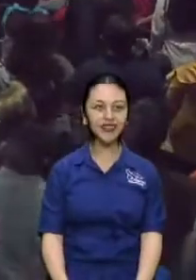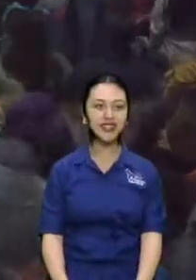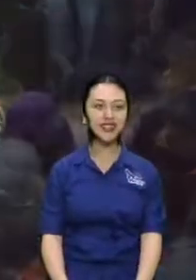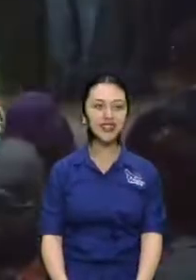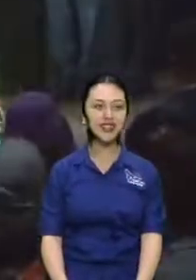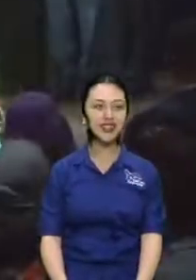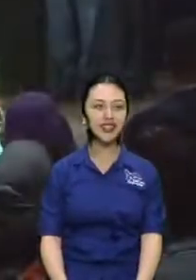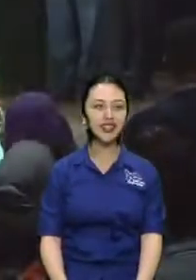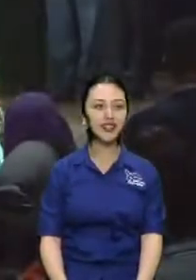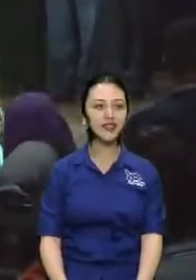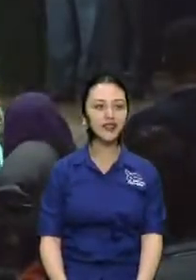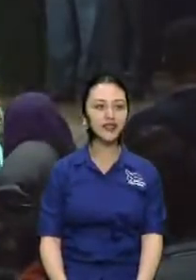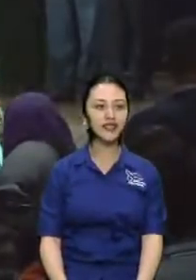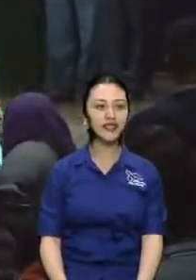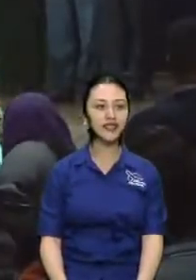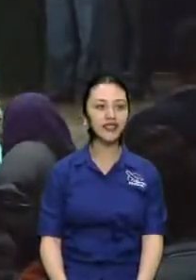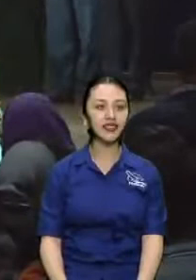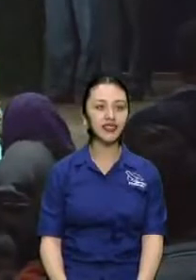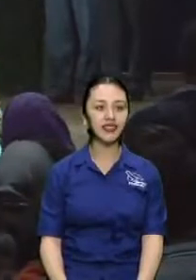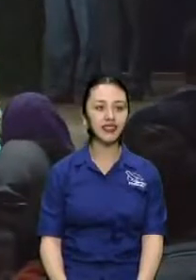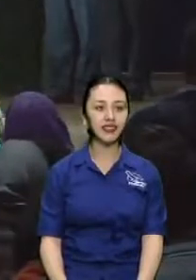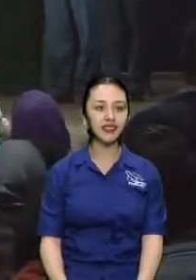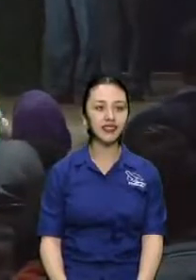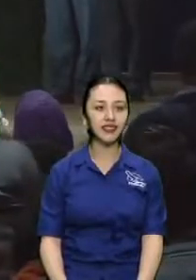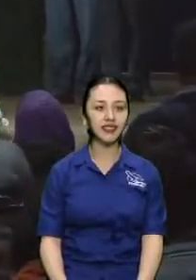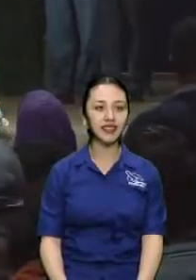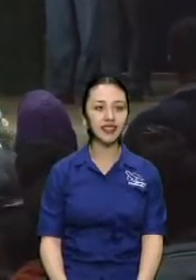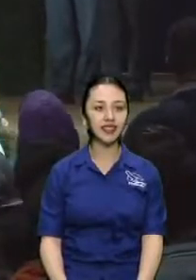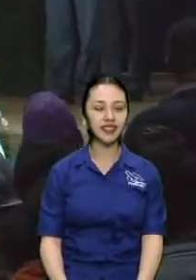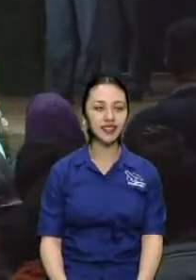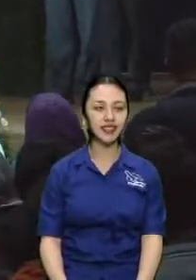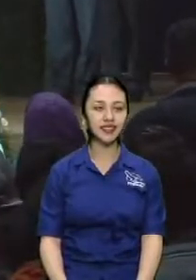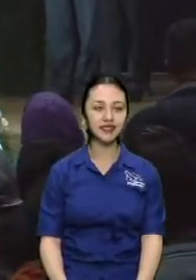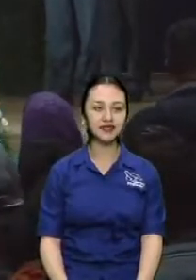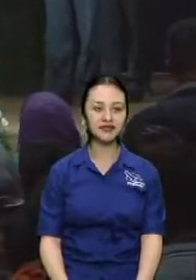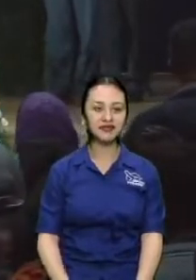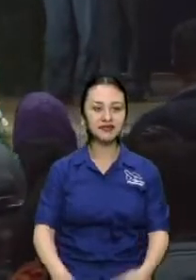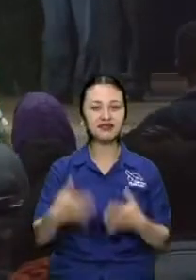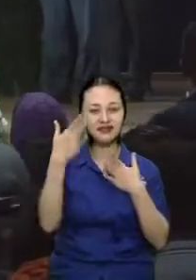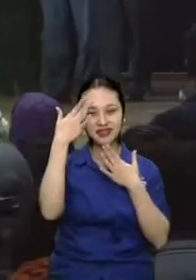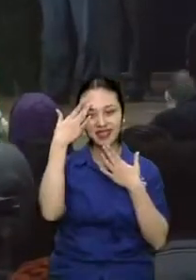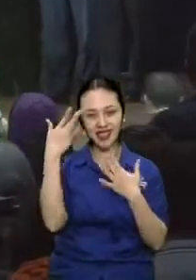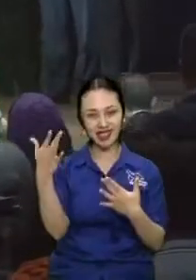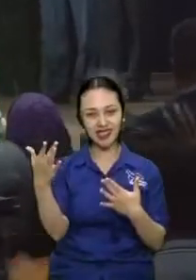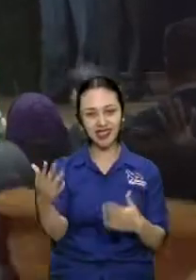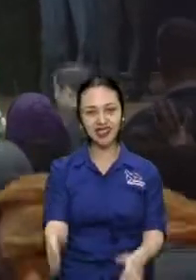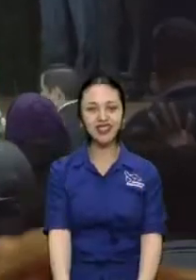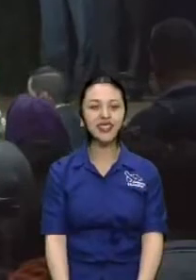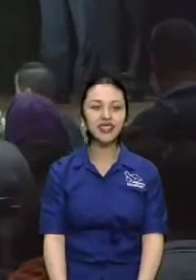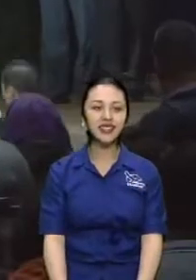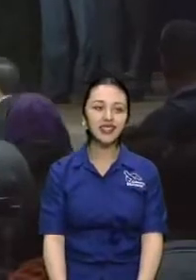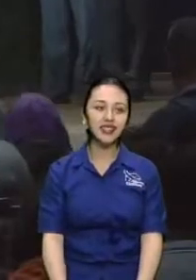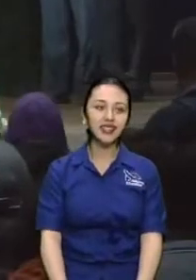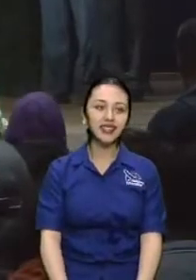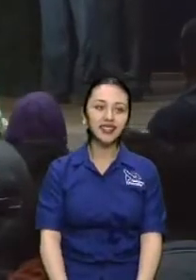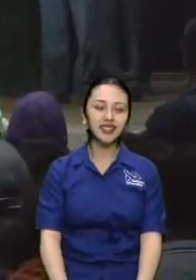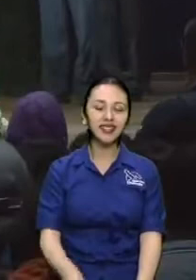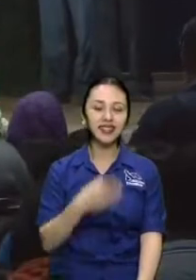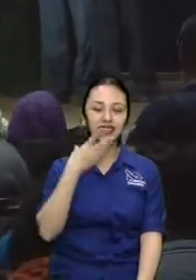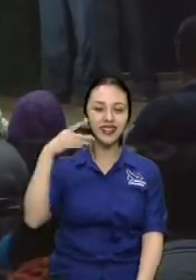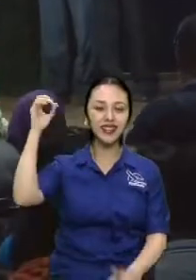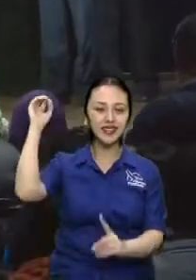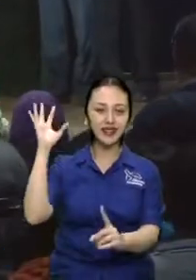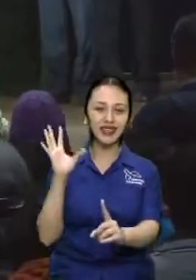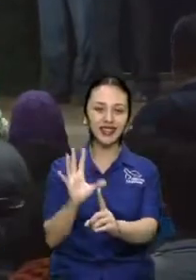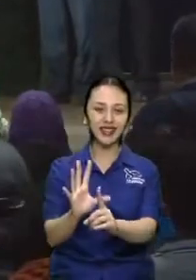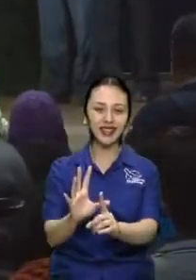No le van a hacer un close-up porque ya saben, ¿verdad? Muchas gracias, hermano. Dios les bendiga. Y no sé qué es